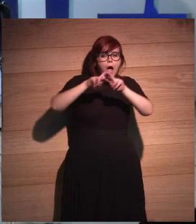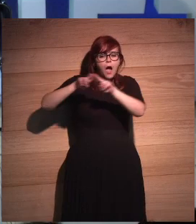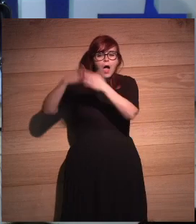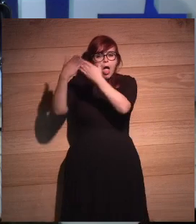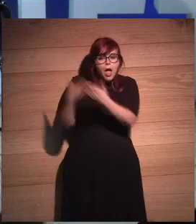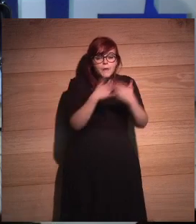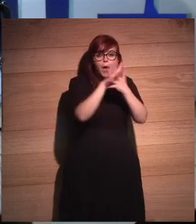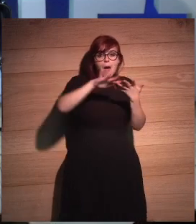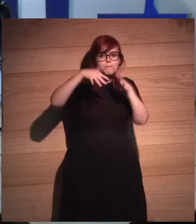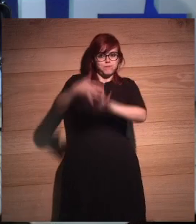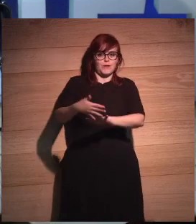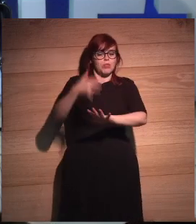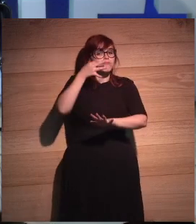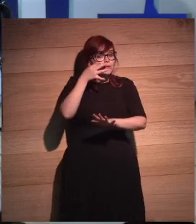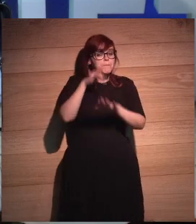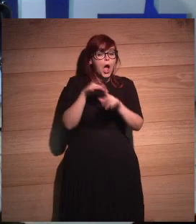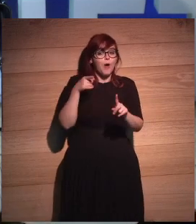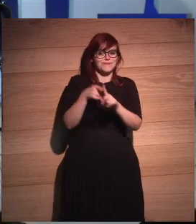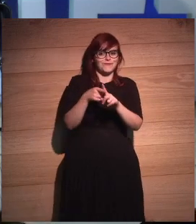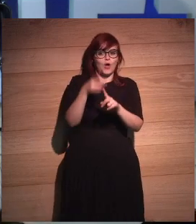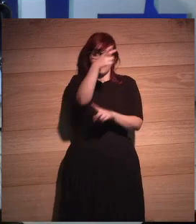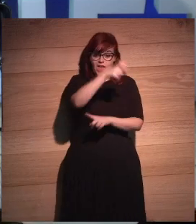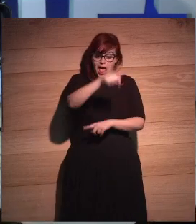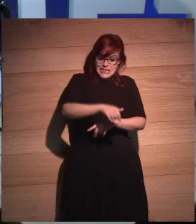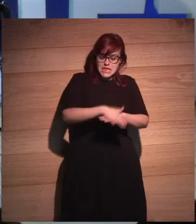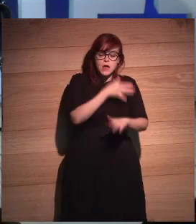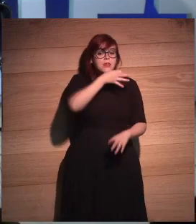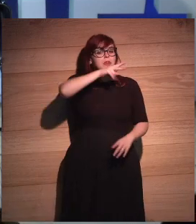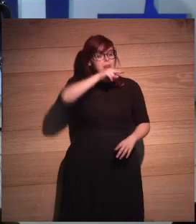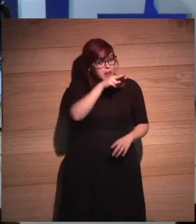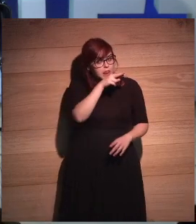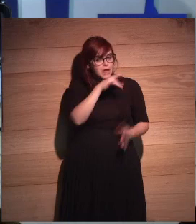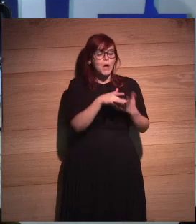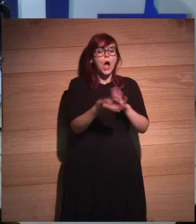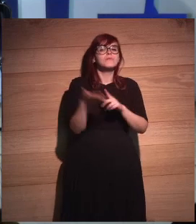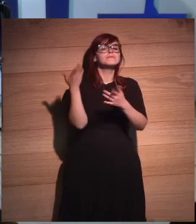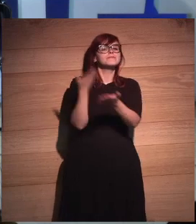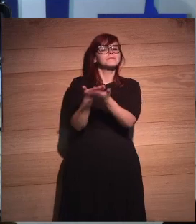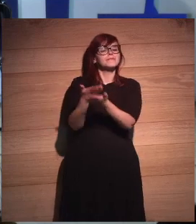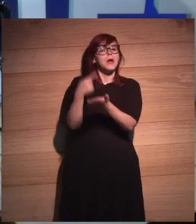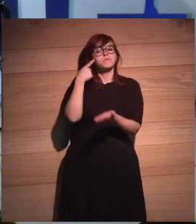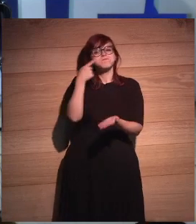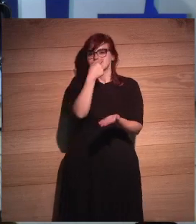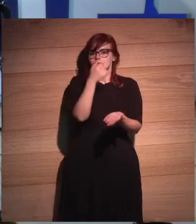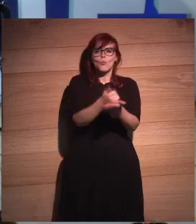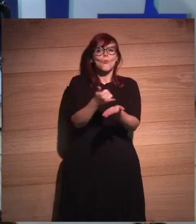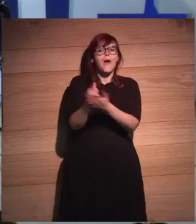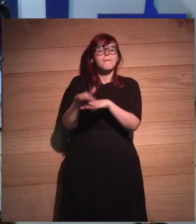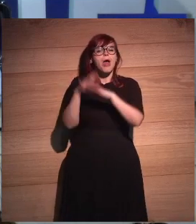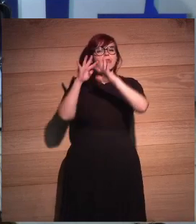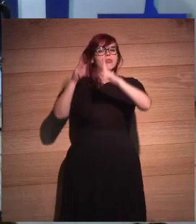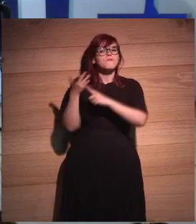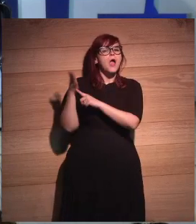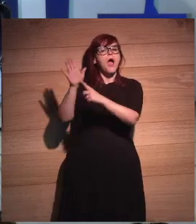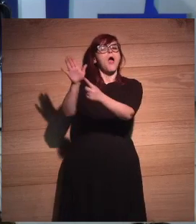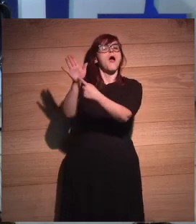muchísima investigación aplicada, para que cuando yo venga aquí y os cuente las cosas, os lo cuente con conocimiento de causa, os lo cuente con cifras, y a